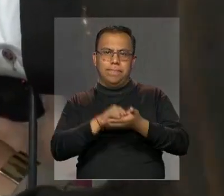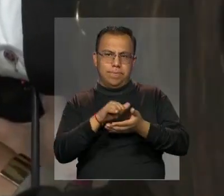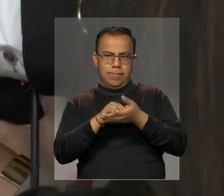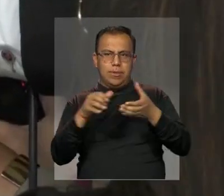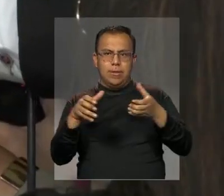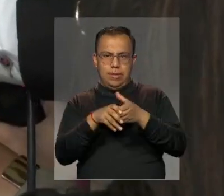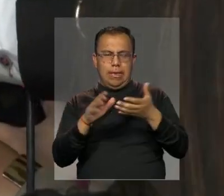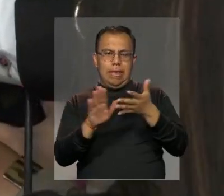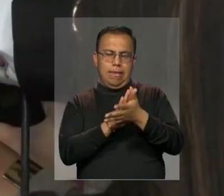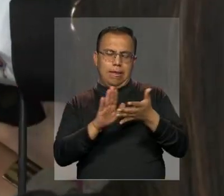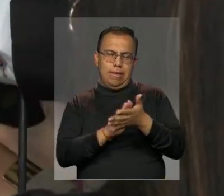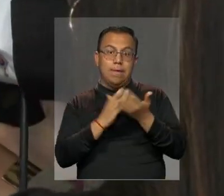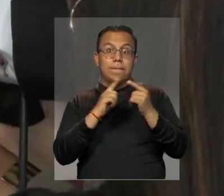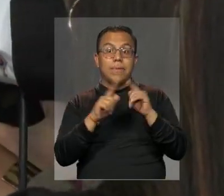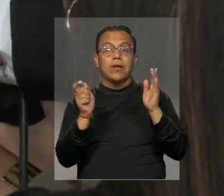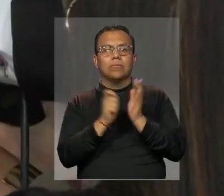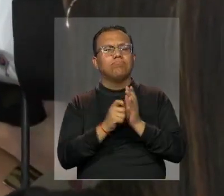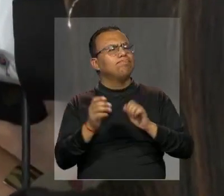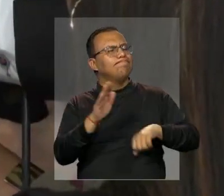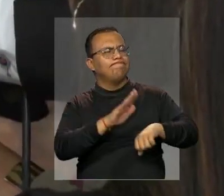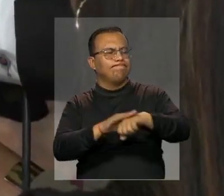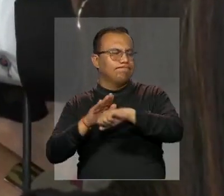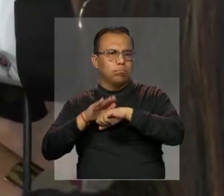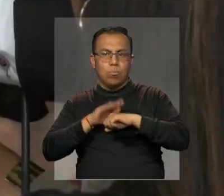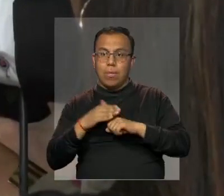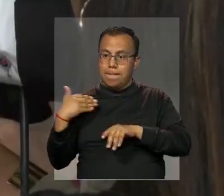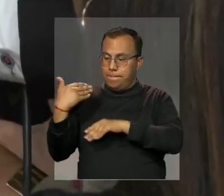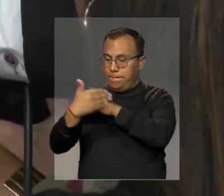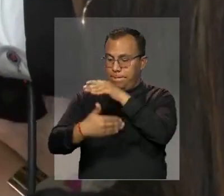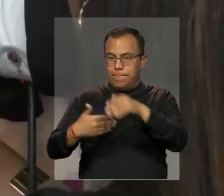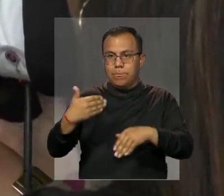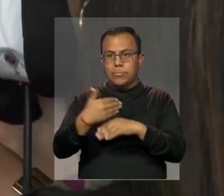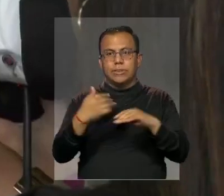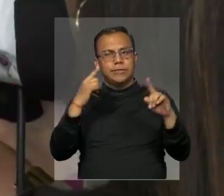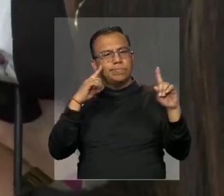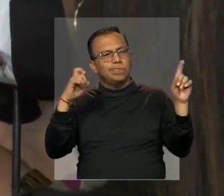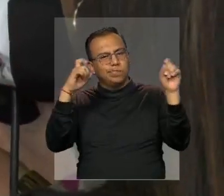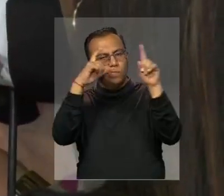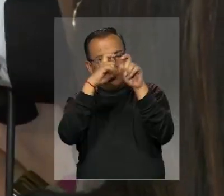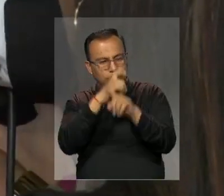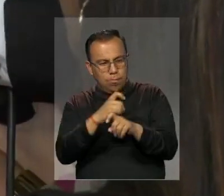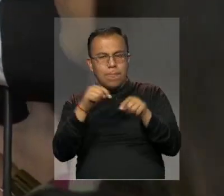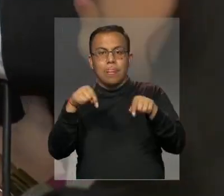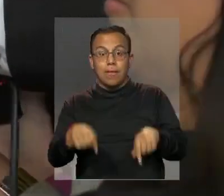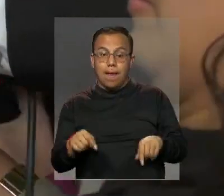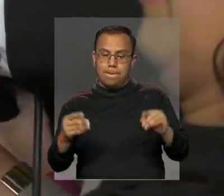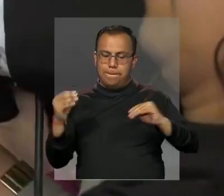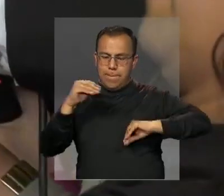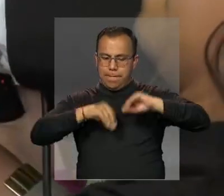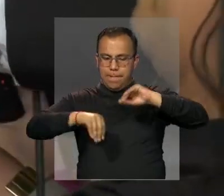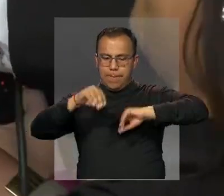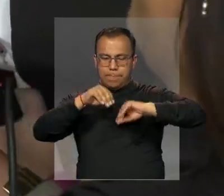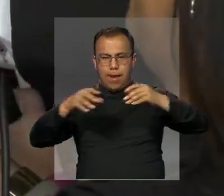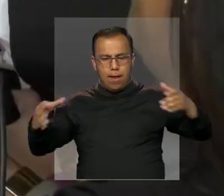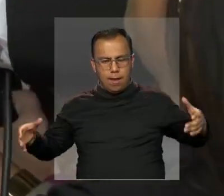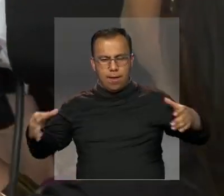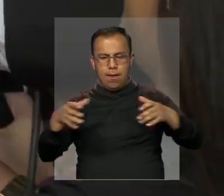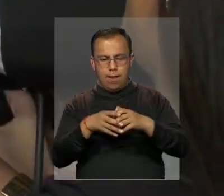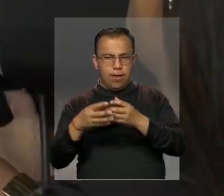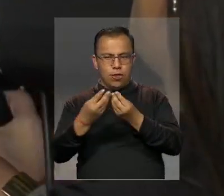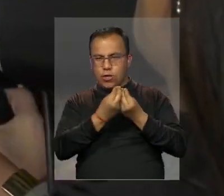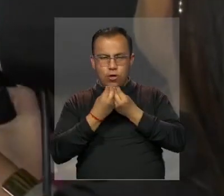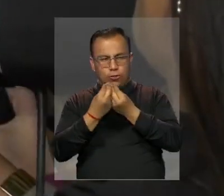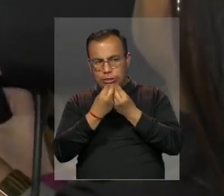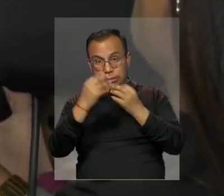de sala plena. Pero reitero, en este proceso reflexivo de construcción del consenso